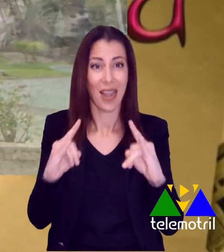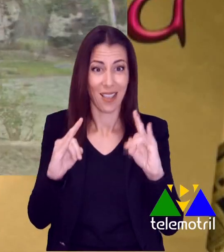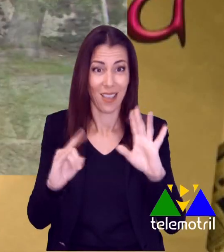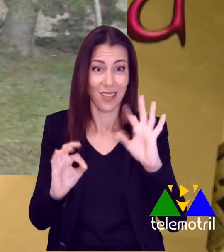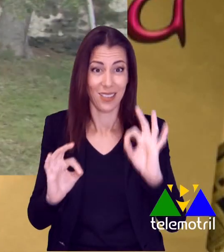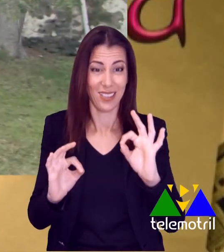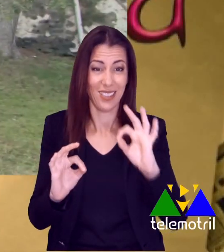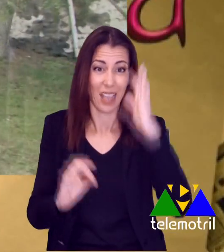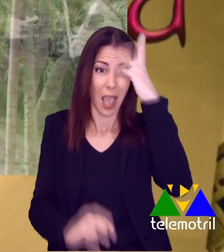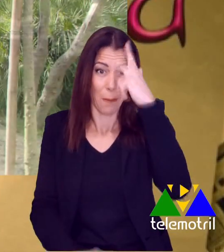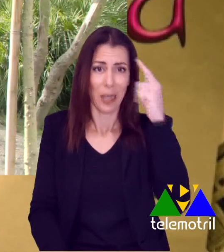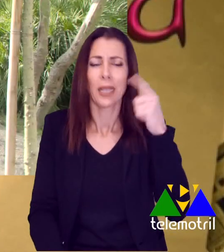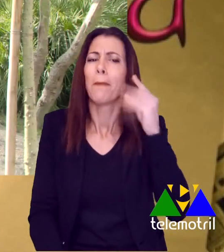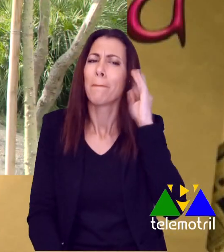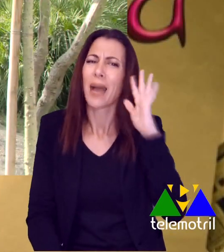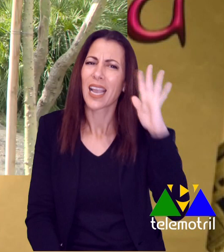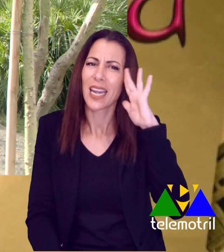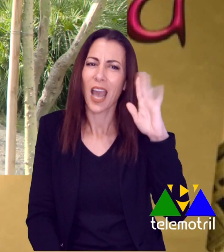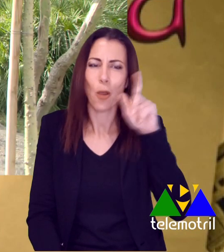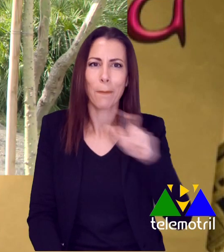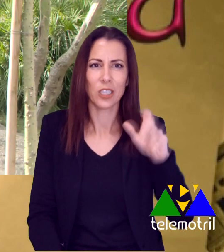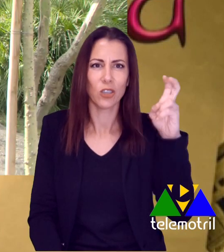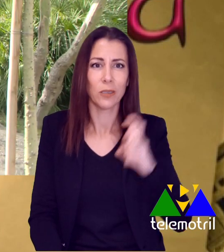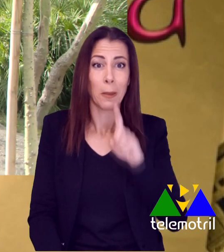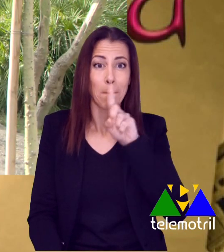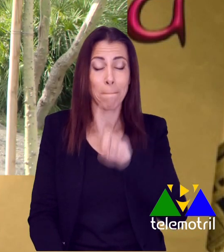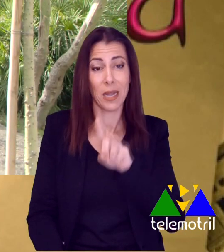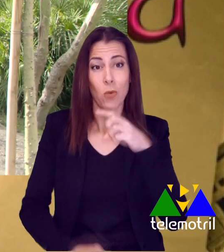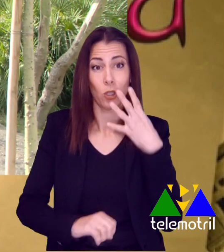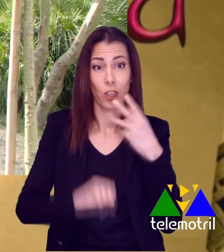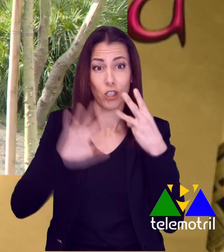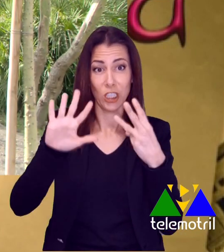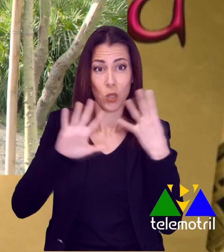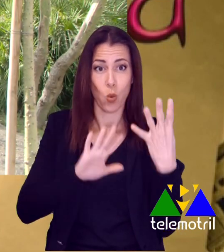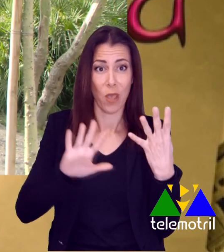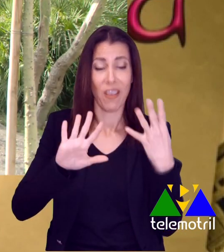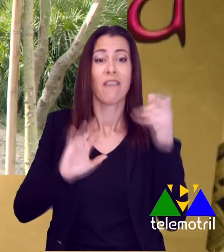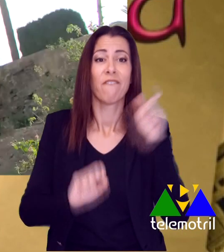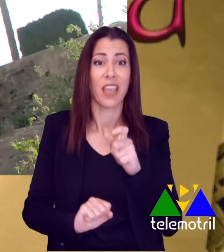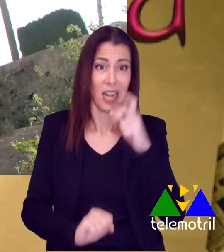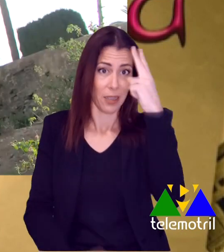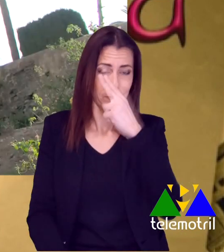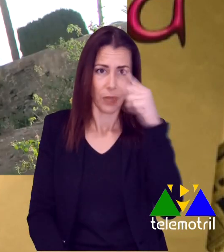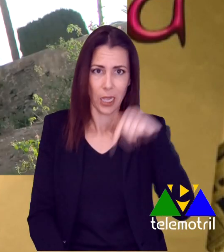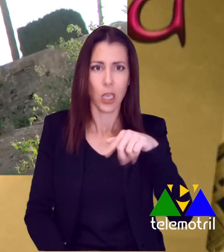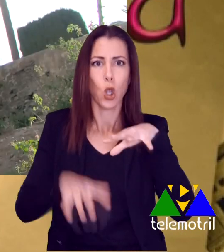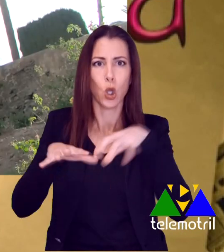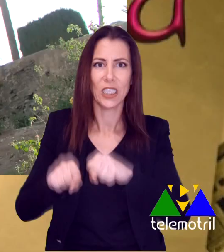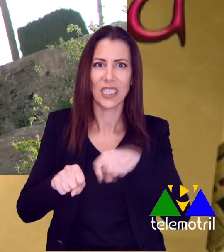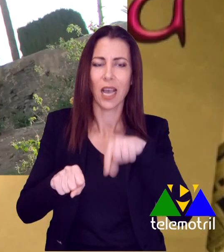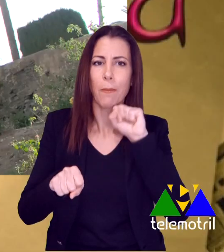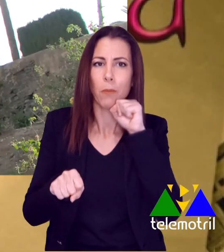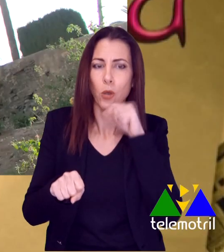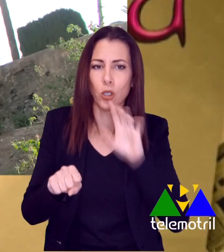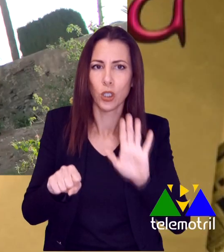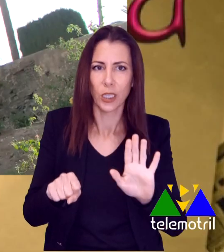Nos podemos imaginar que llegan los cristianos a Motril, 1489, conquistan Motril. No tienen